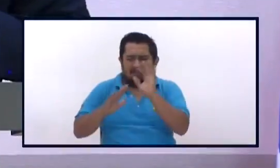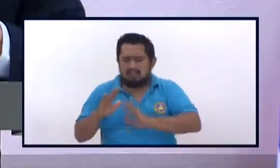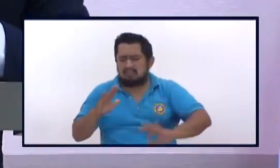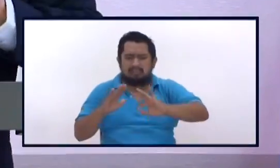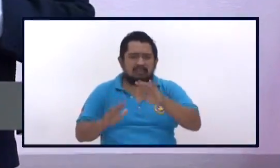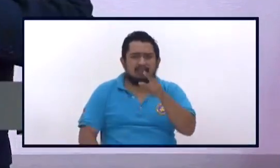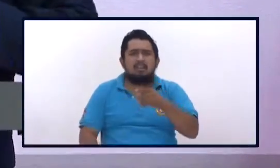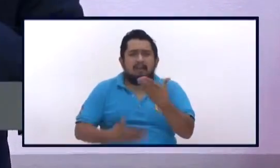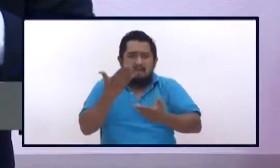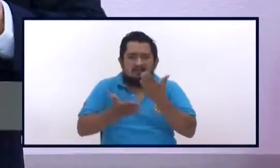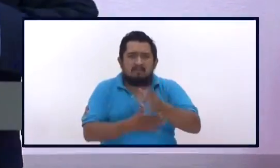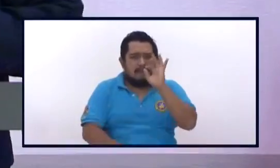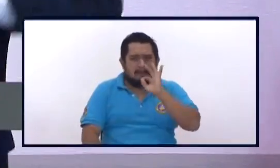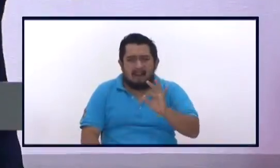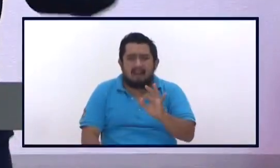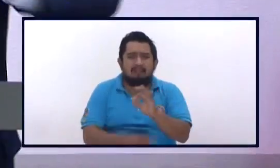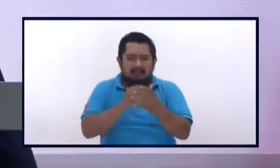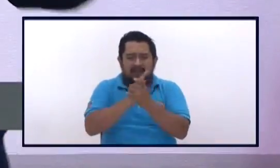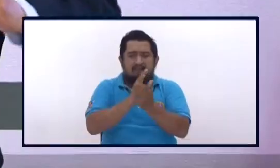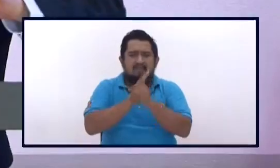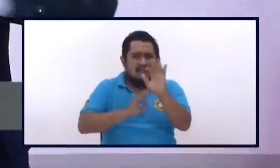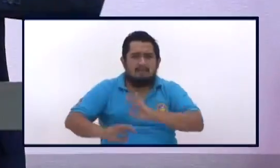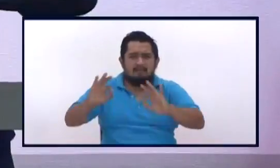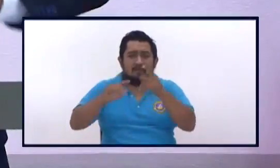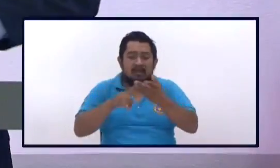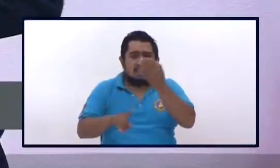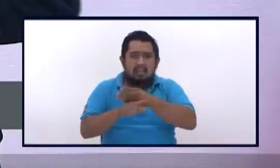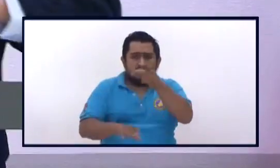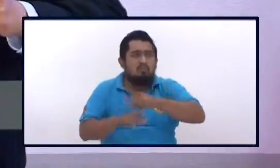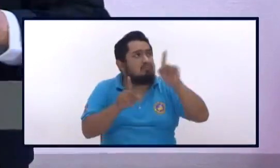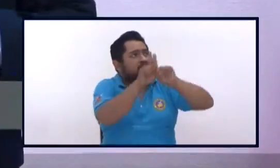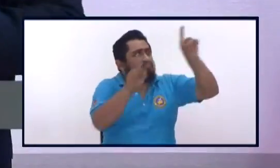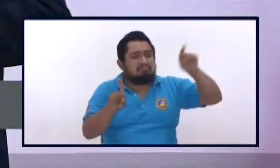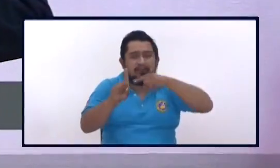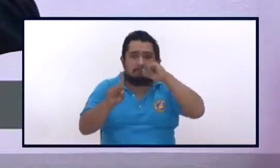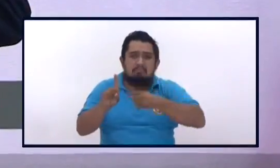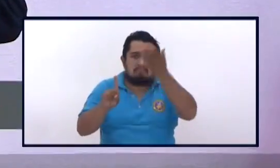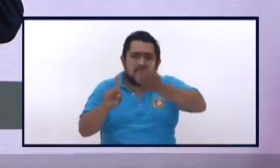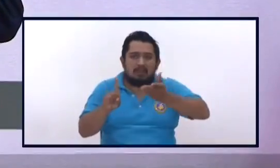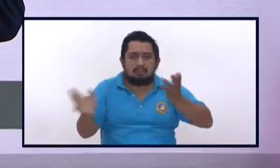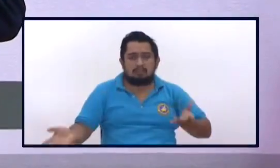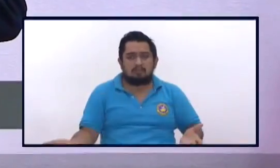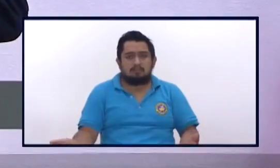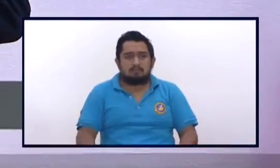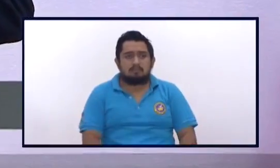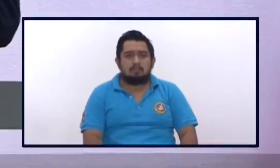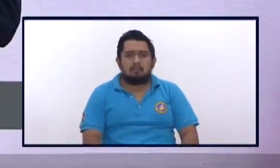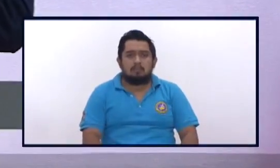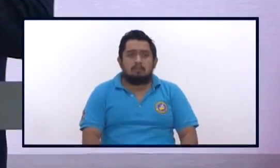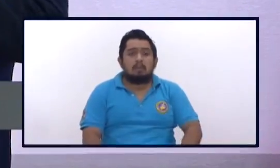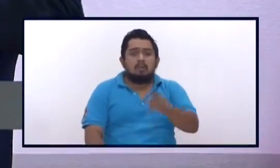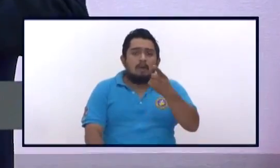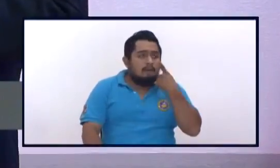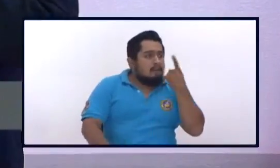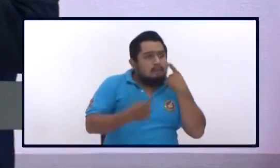negocio un súper llamado una super capacidad y sos un inútil porque está lejos de la presencia de dios anda